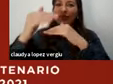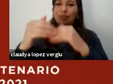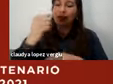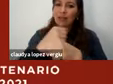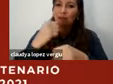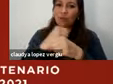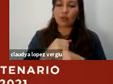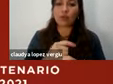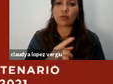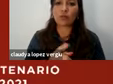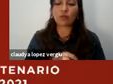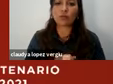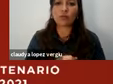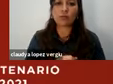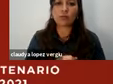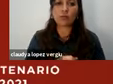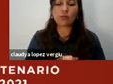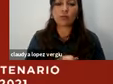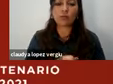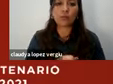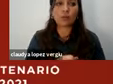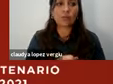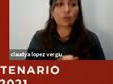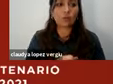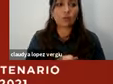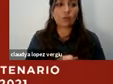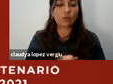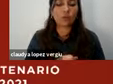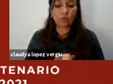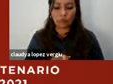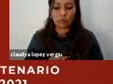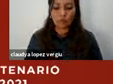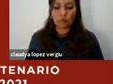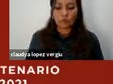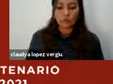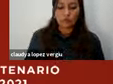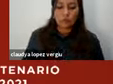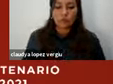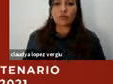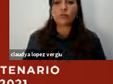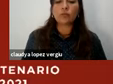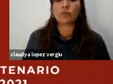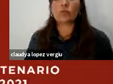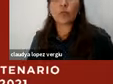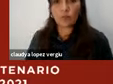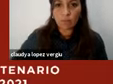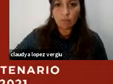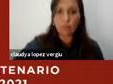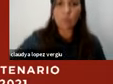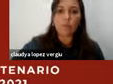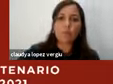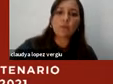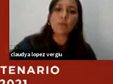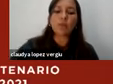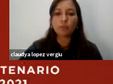Para Uciela, o sea, dice, ¿cuán importante ha sido el apoyo y la orientación de diferentes organismos para que puedan realizar